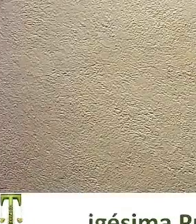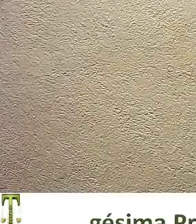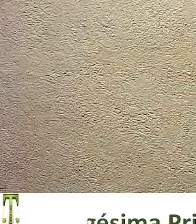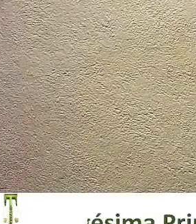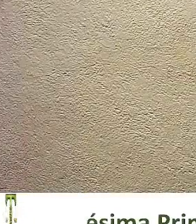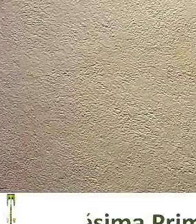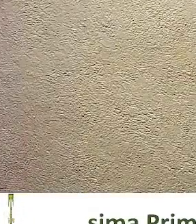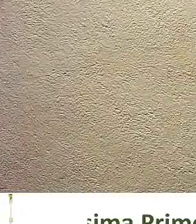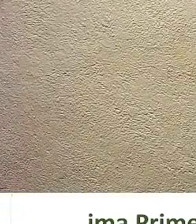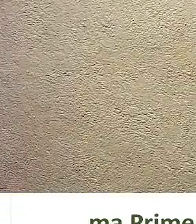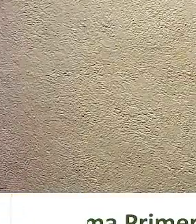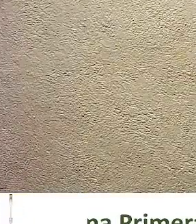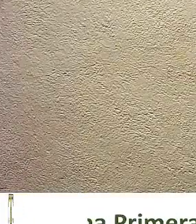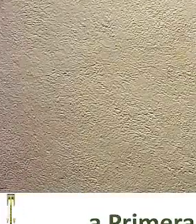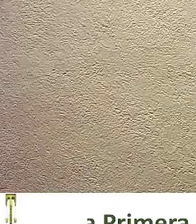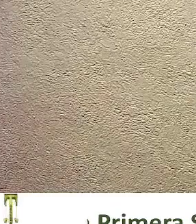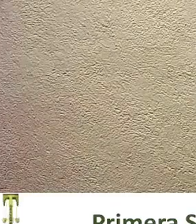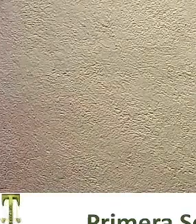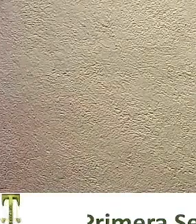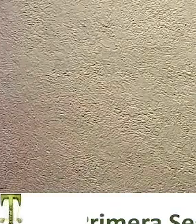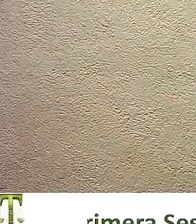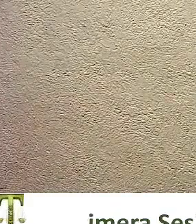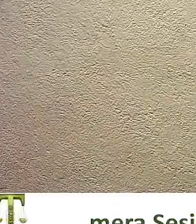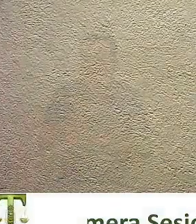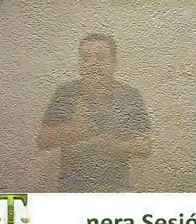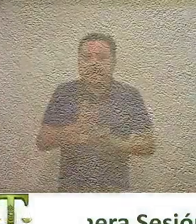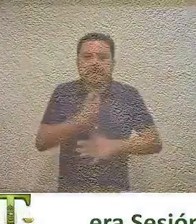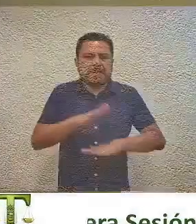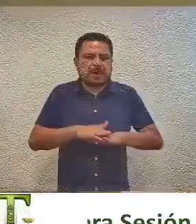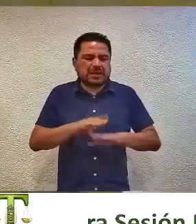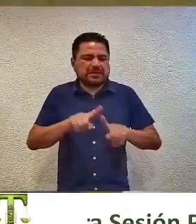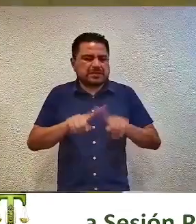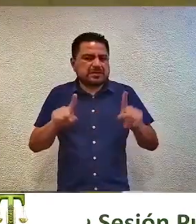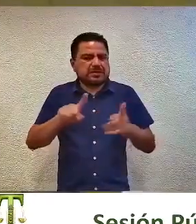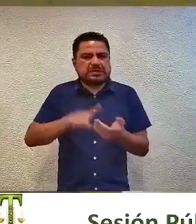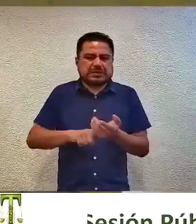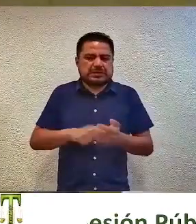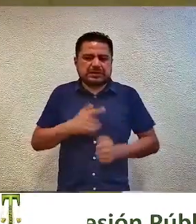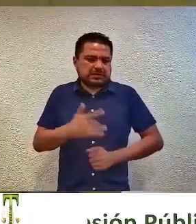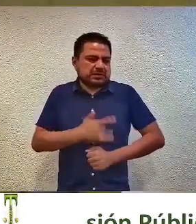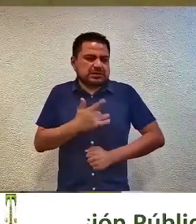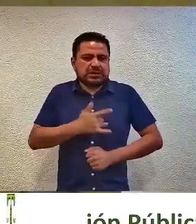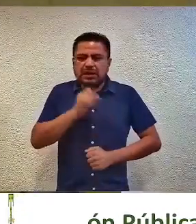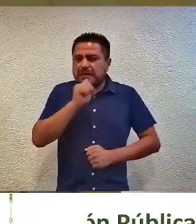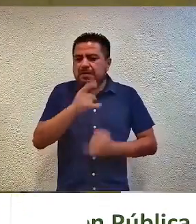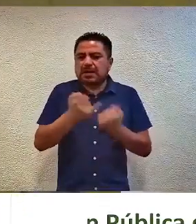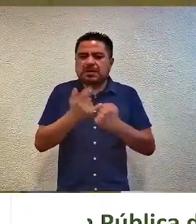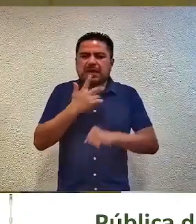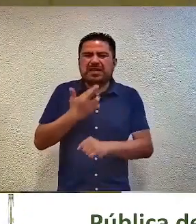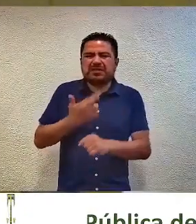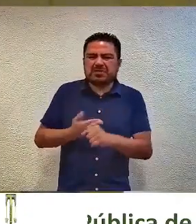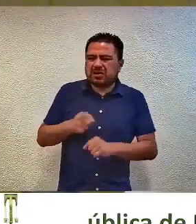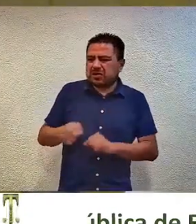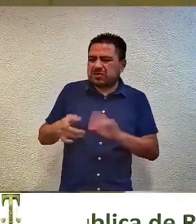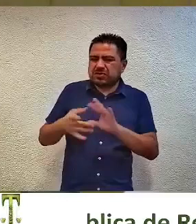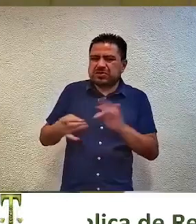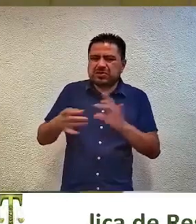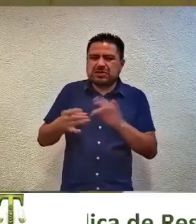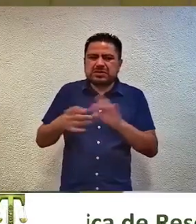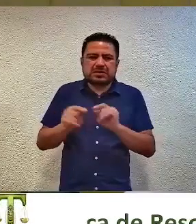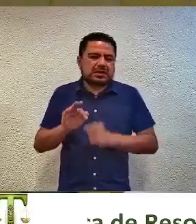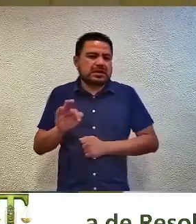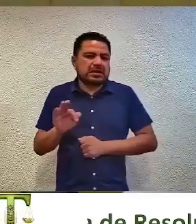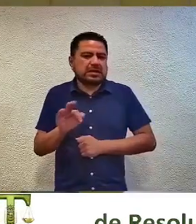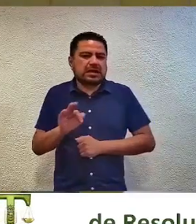en la especie, la consulta tiene un sesgo abiertamente hipotético, y como bien justificó la responsable, tal supuesto dependerá